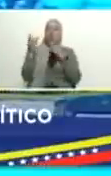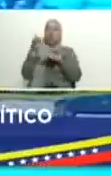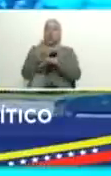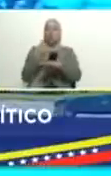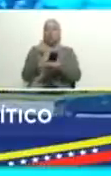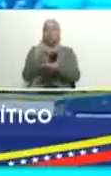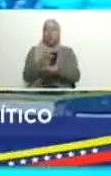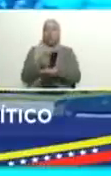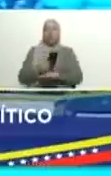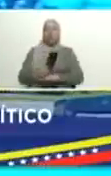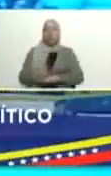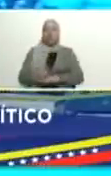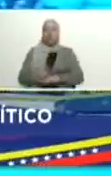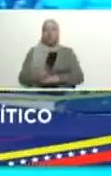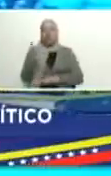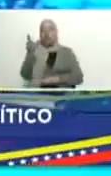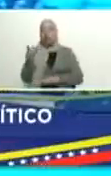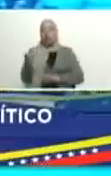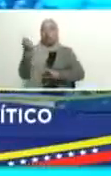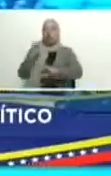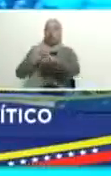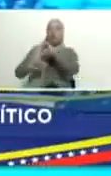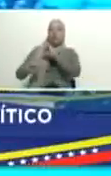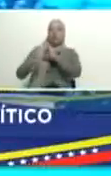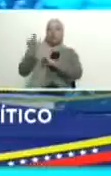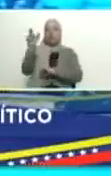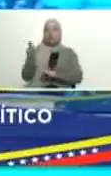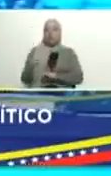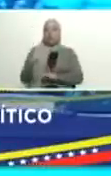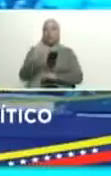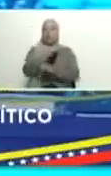compañero Vladimir Padrino López,